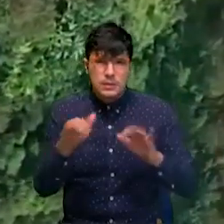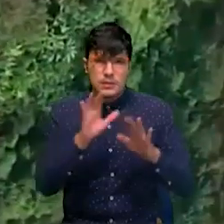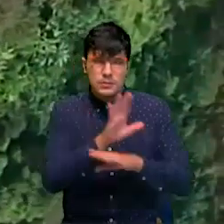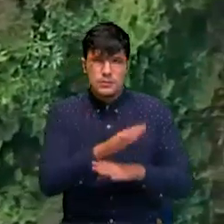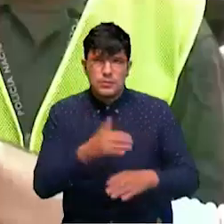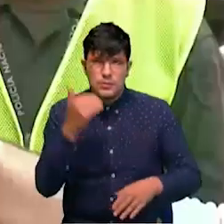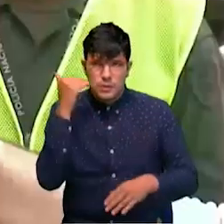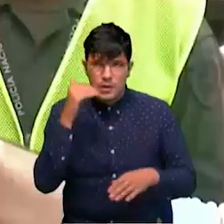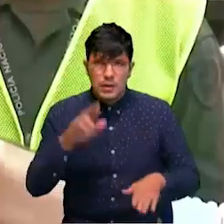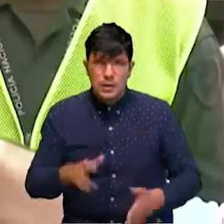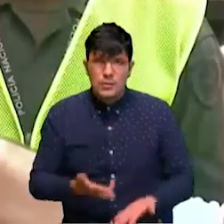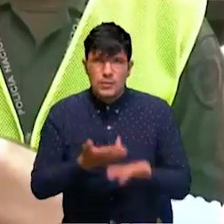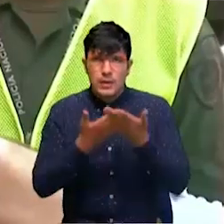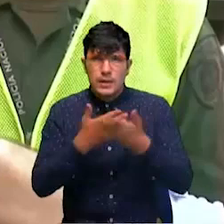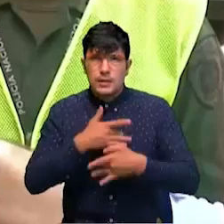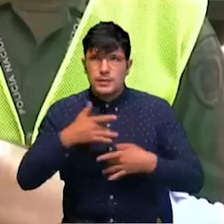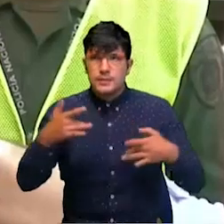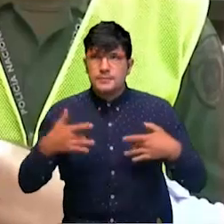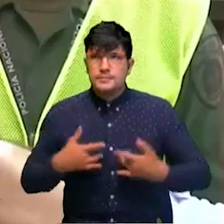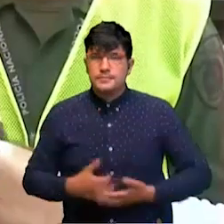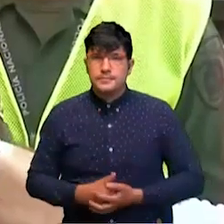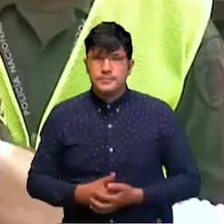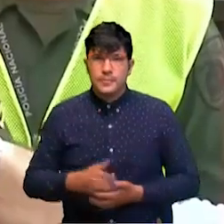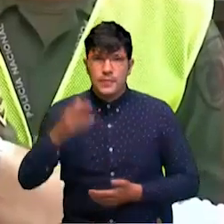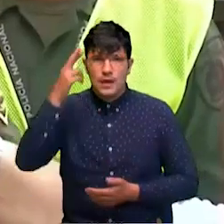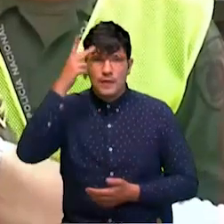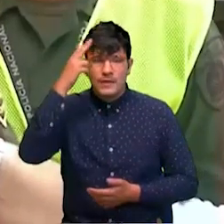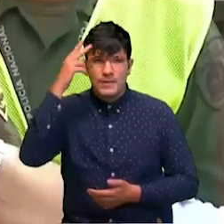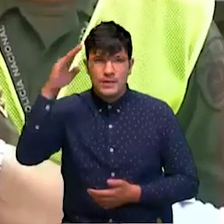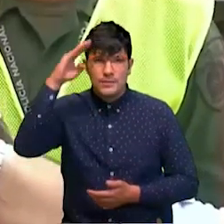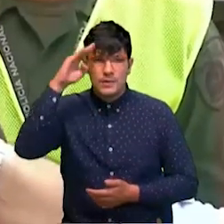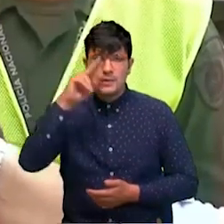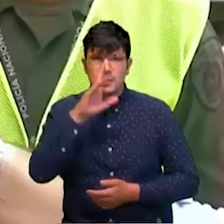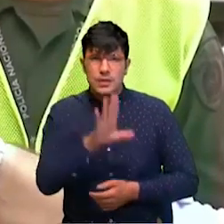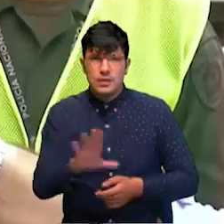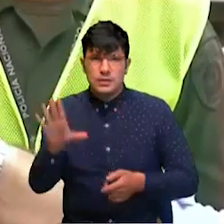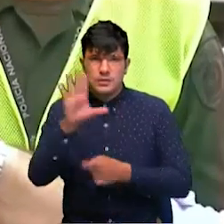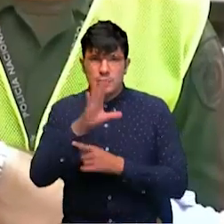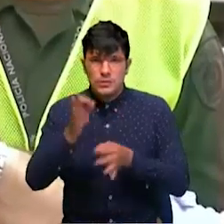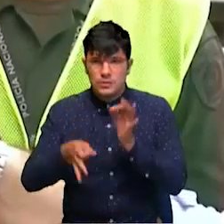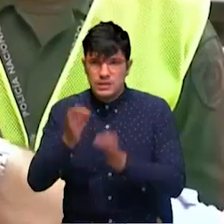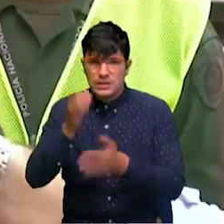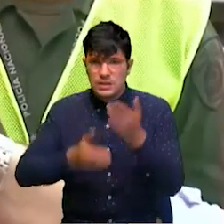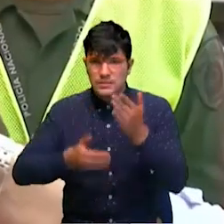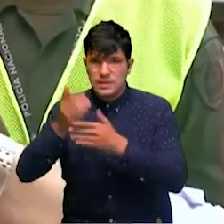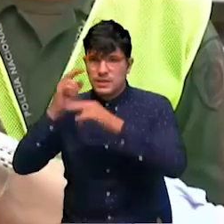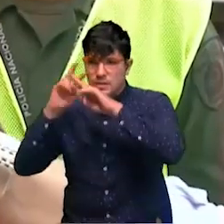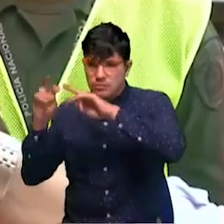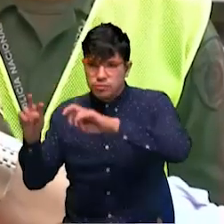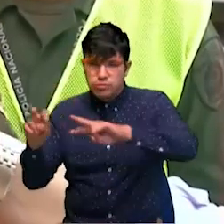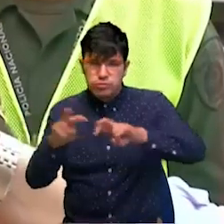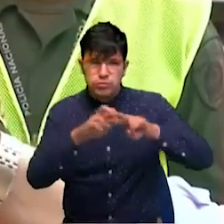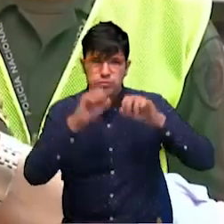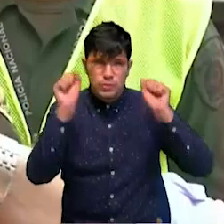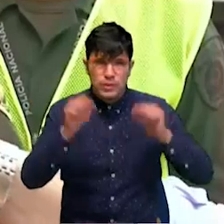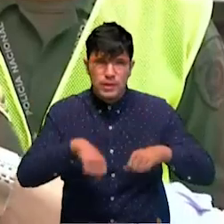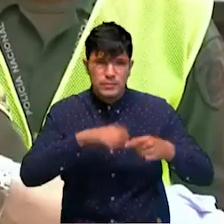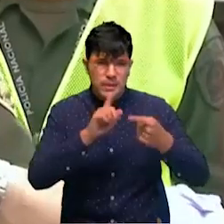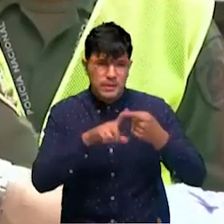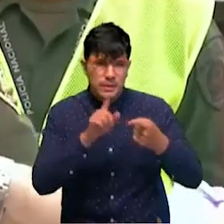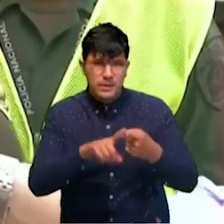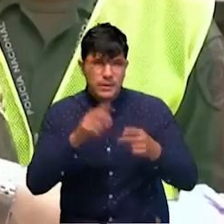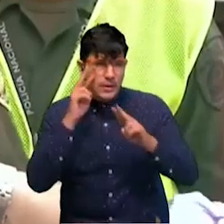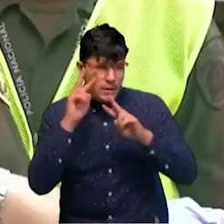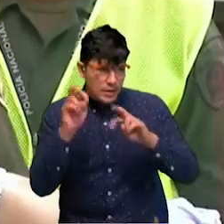estable y obviamente la policía judicial está realizando todas las pesquisas correspondientes para primero investigar